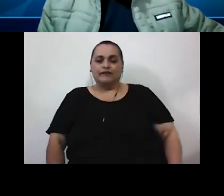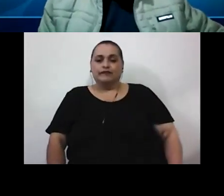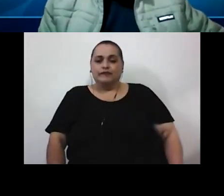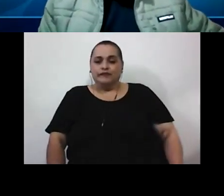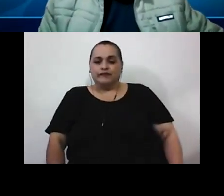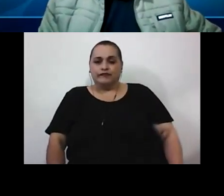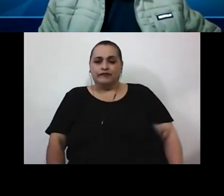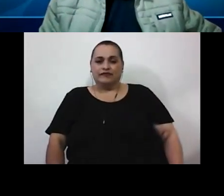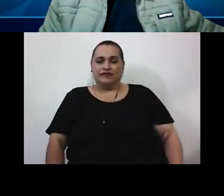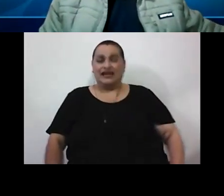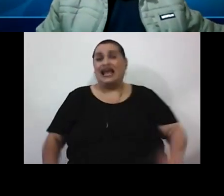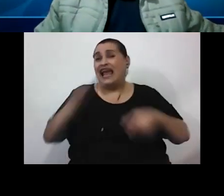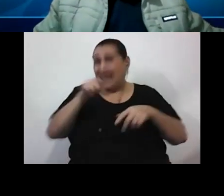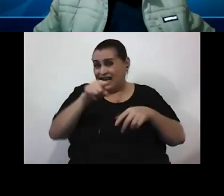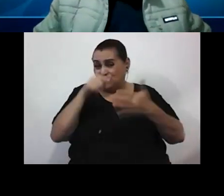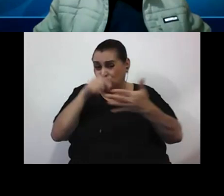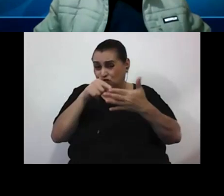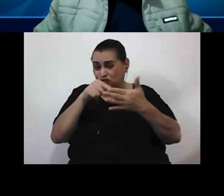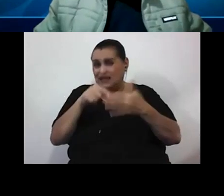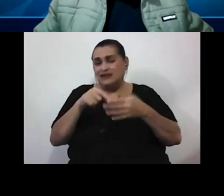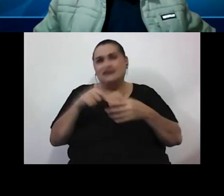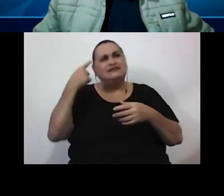Y eso nos lleva a la resolución de problemas, ¿verdad?